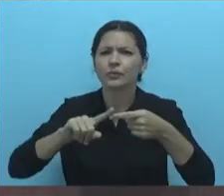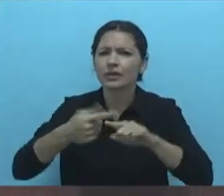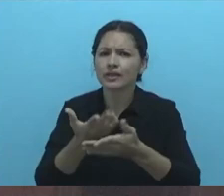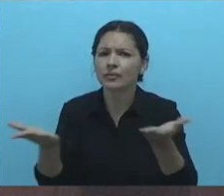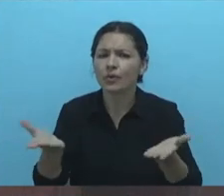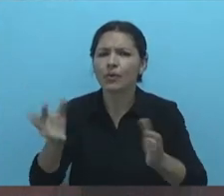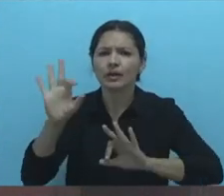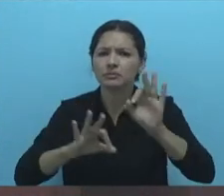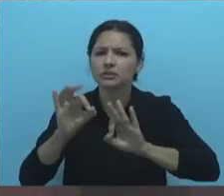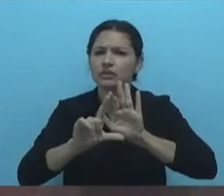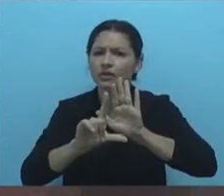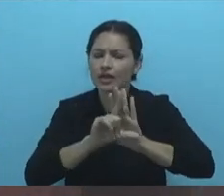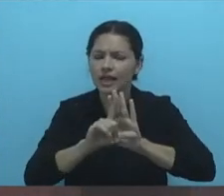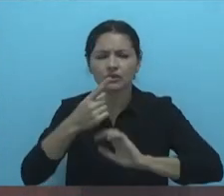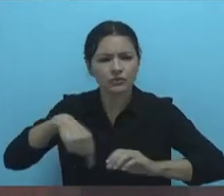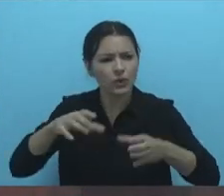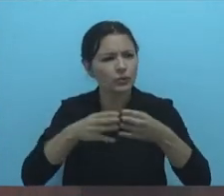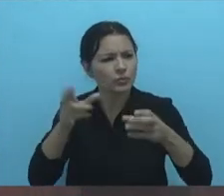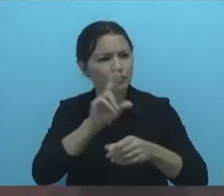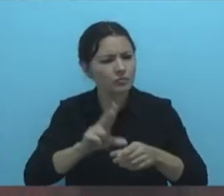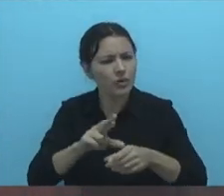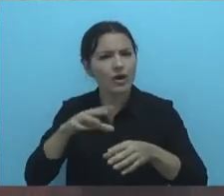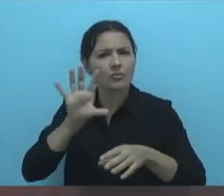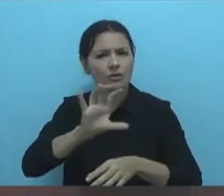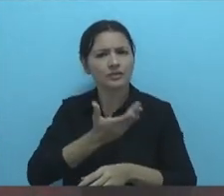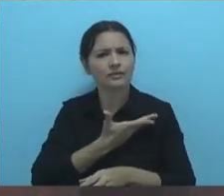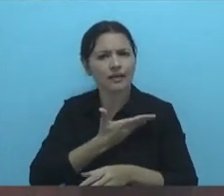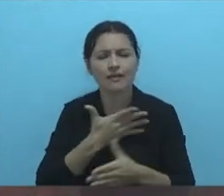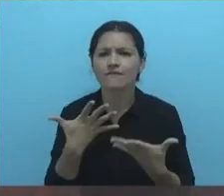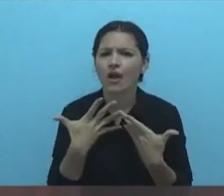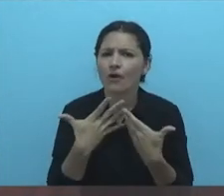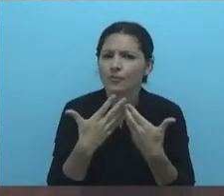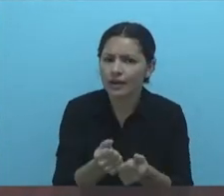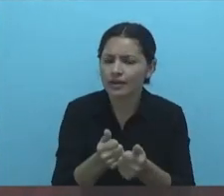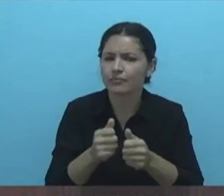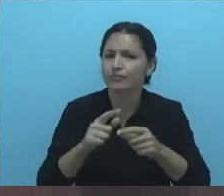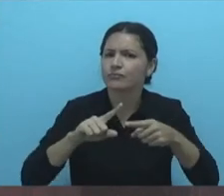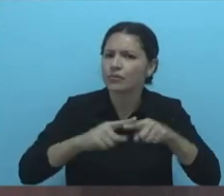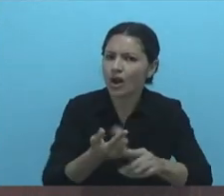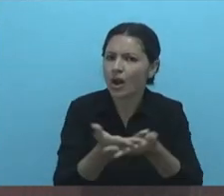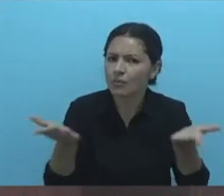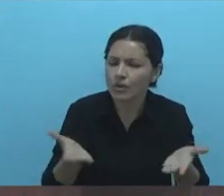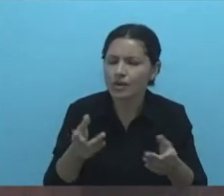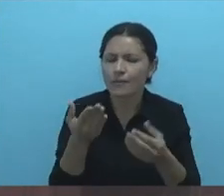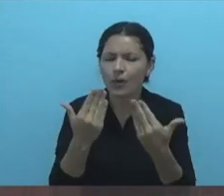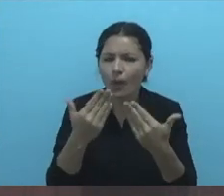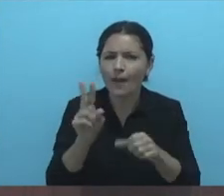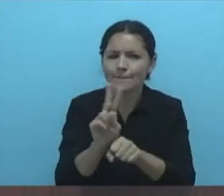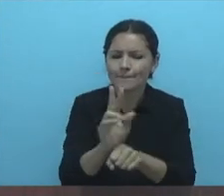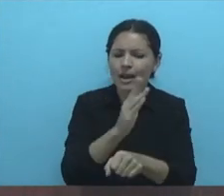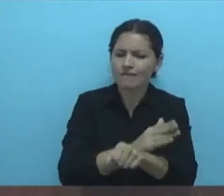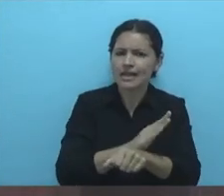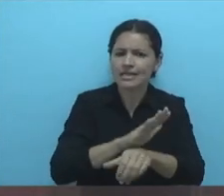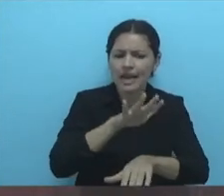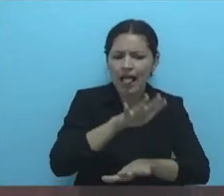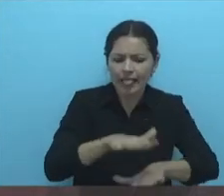proyectos de ley la feministas y el movimiento de mujeres de la provincia de Santa Fe acompañamos políticas públicas que eviten que otro niño y otra niña